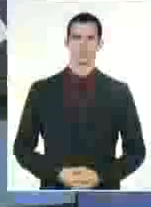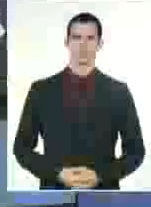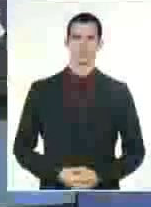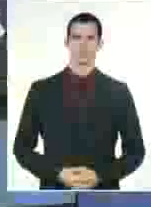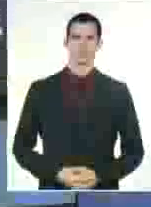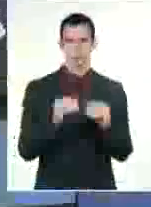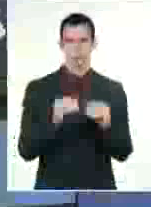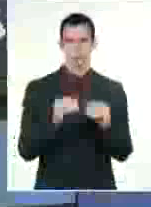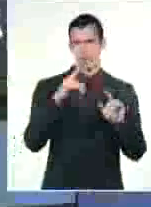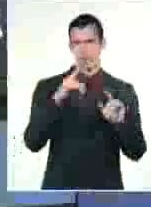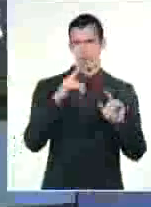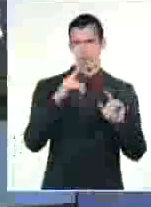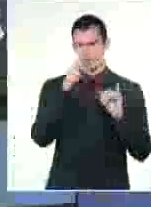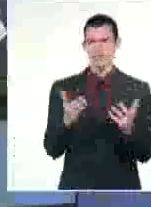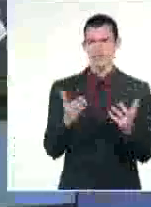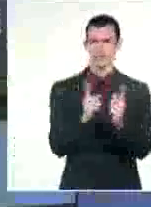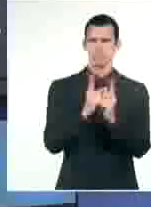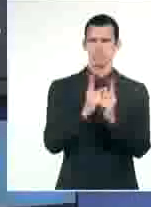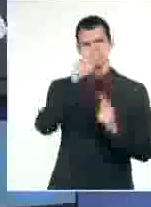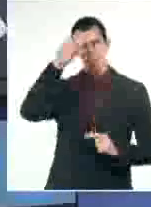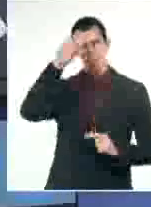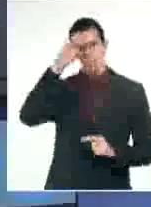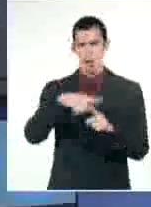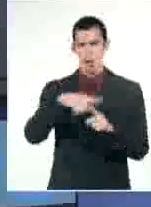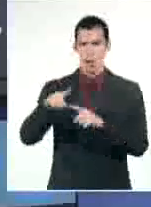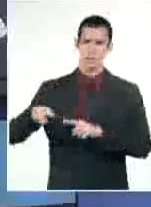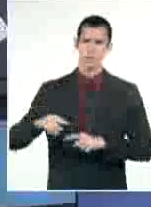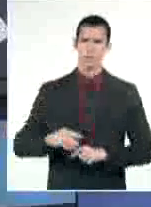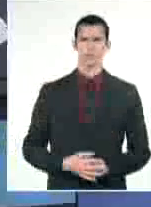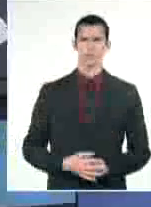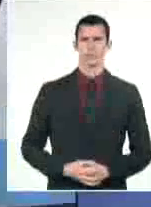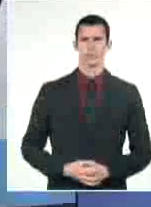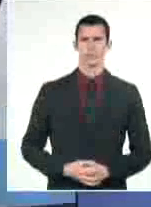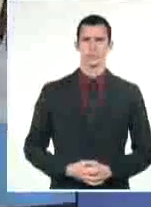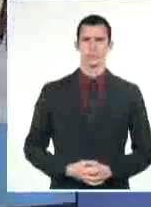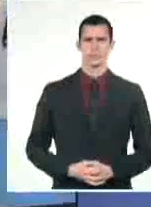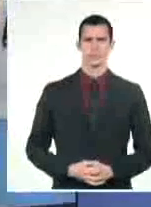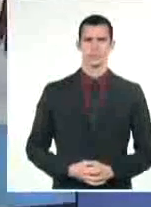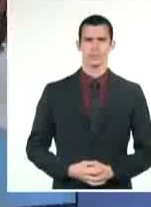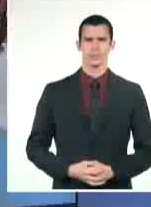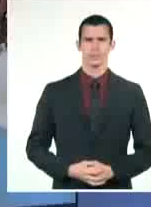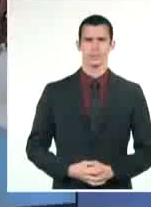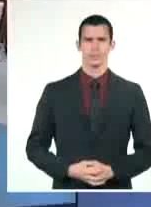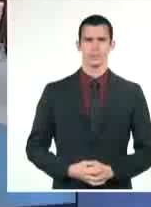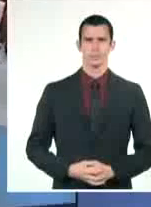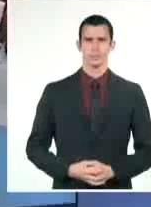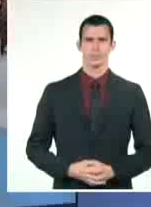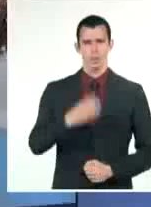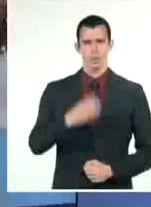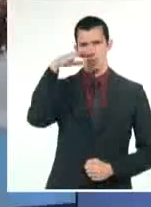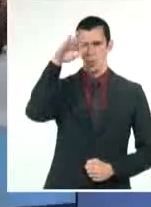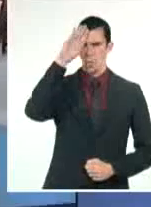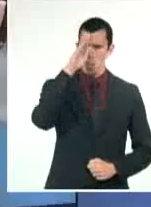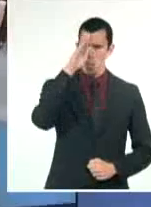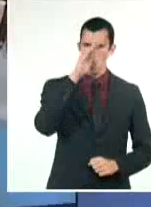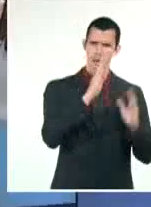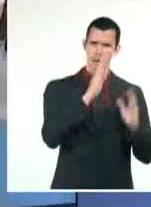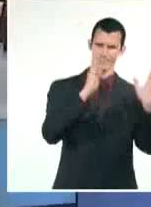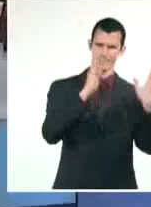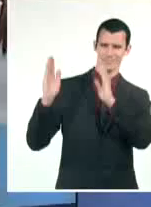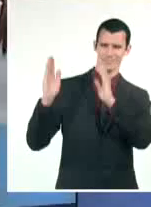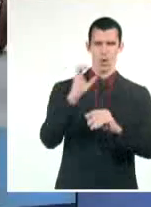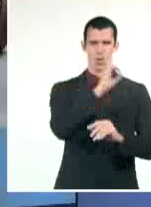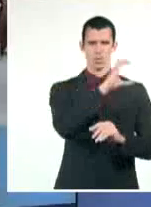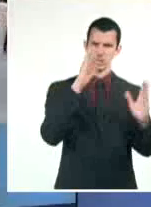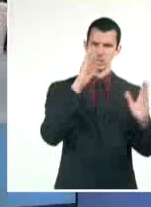Tiempo para nuestro rápido repaso por otras informaciones del ámbito nacional. En las tres regiones del país se desarrollan talleres para